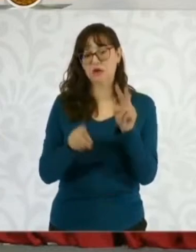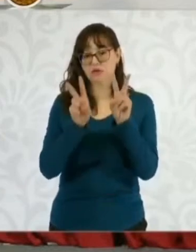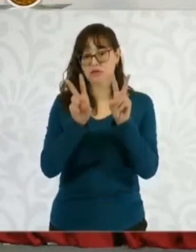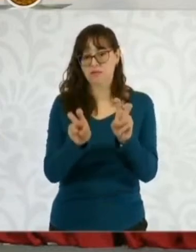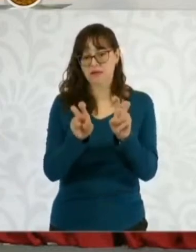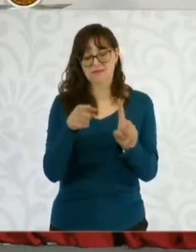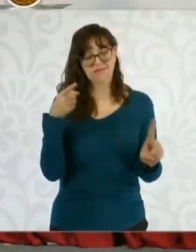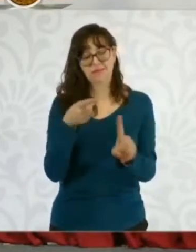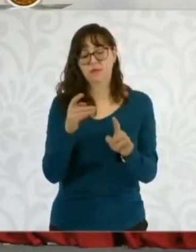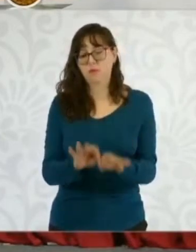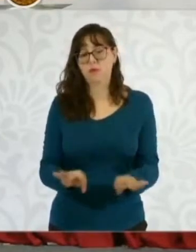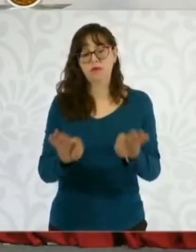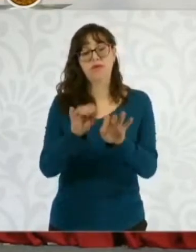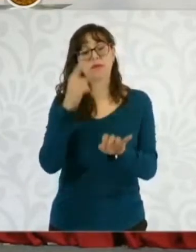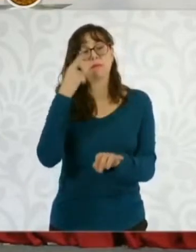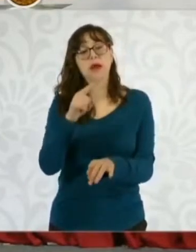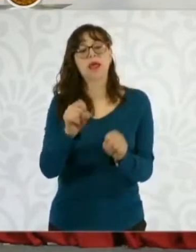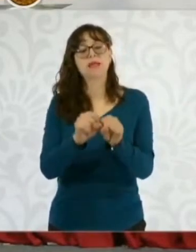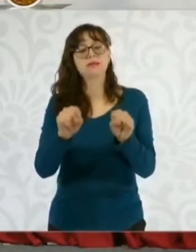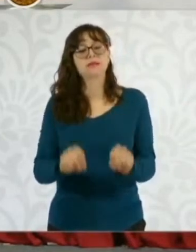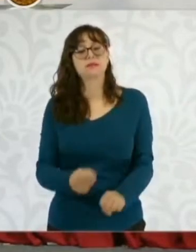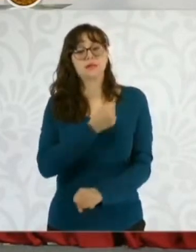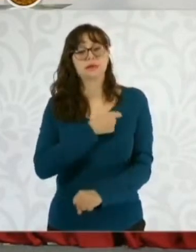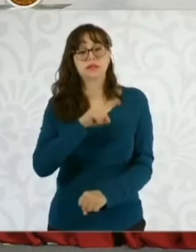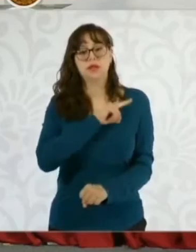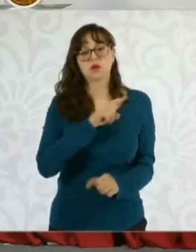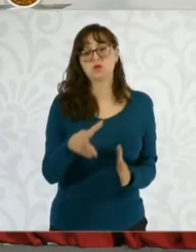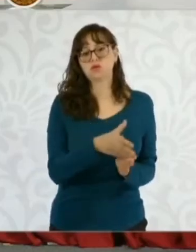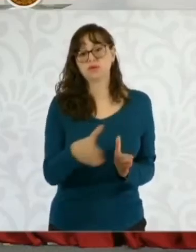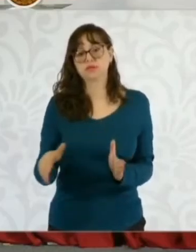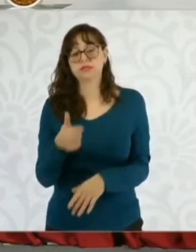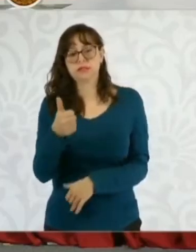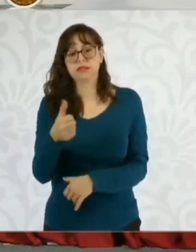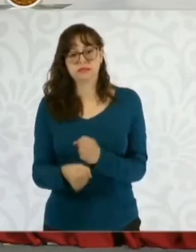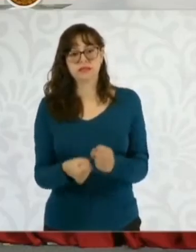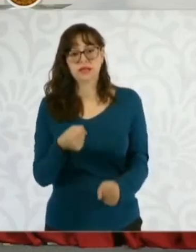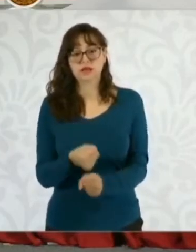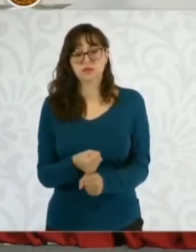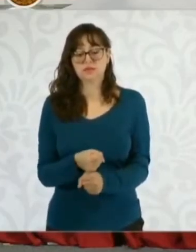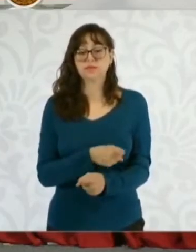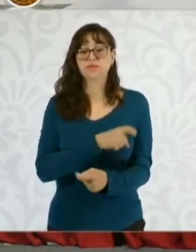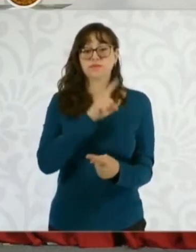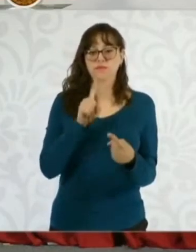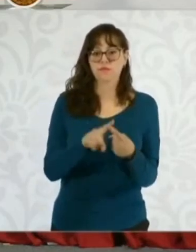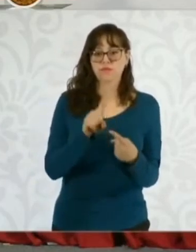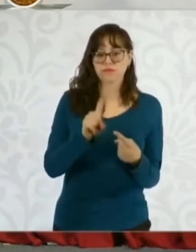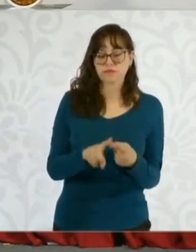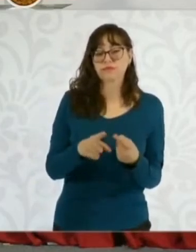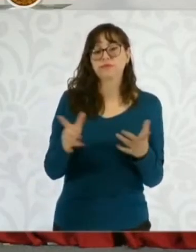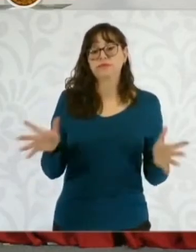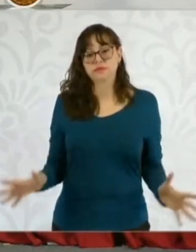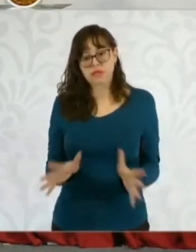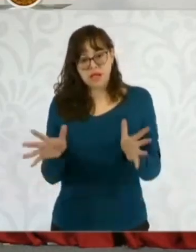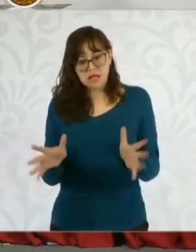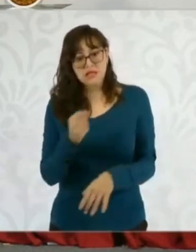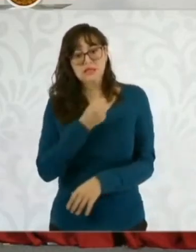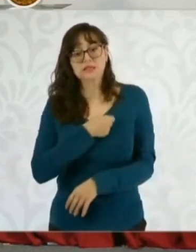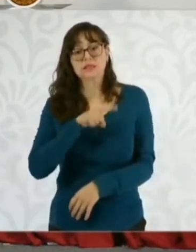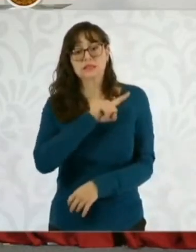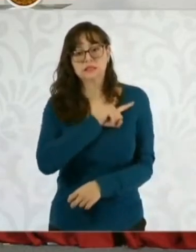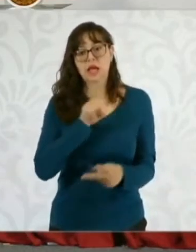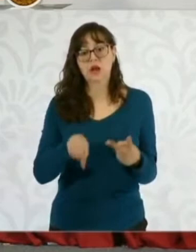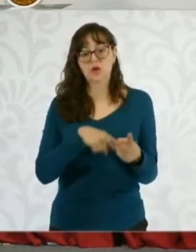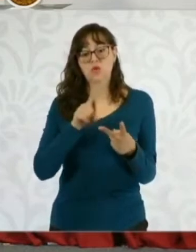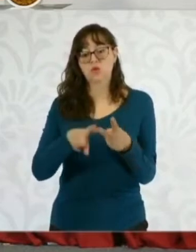del plan sectorial del sector salud para esta administración. El primero es priorizar la promoción de la salud, la prevención de